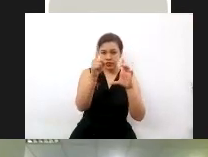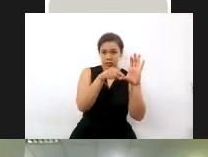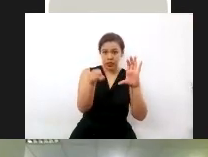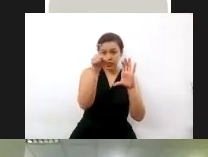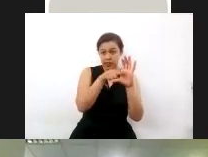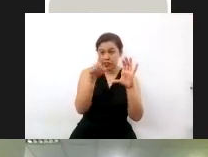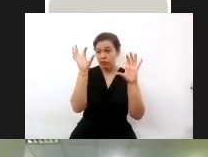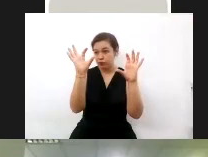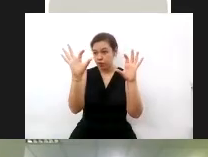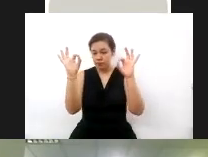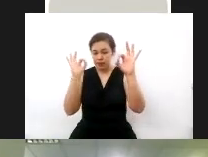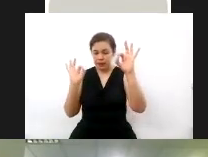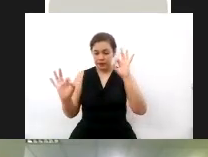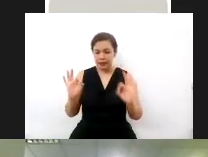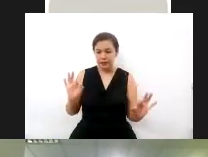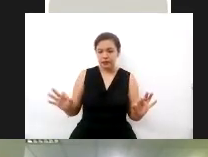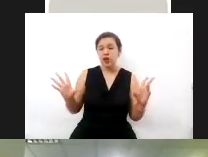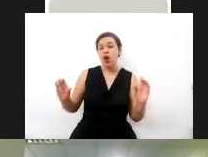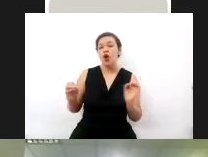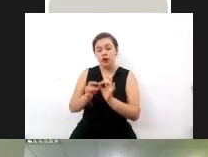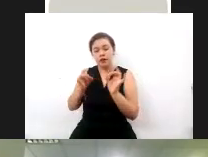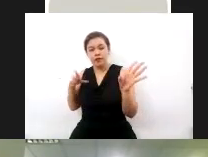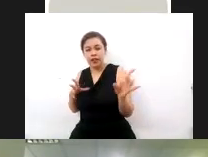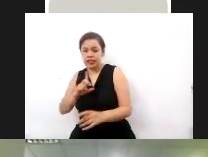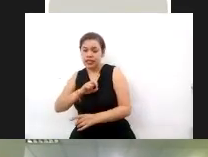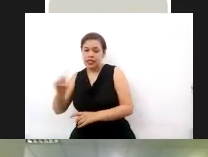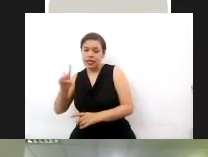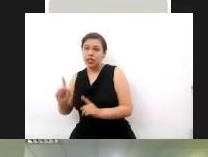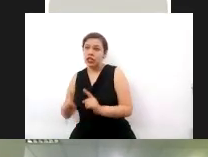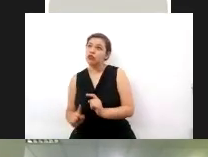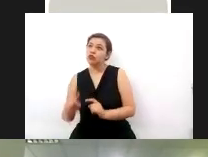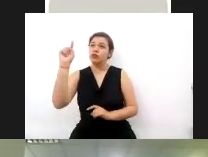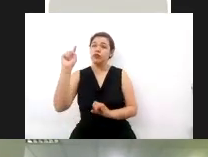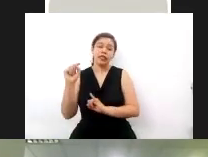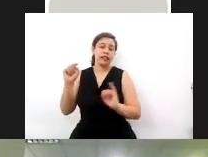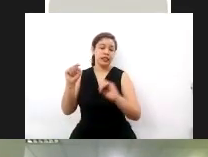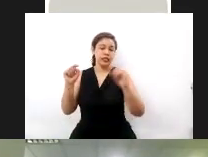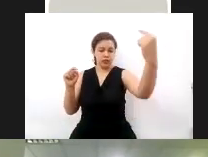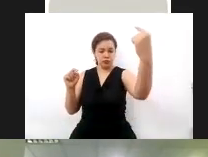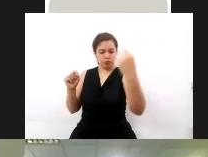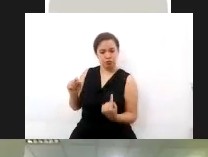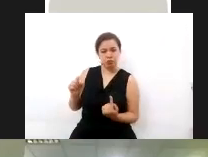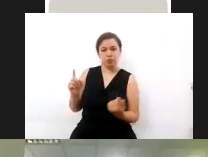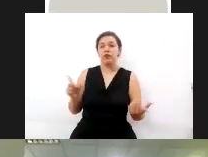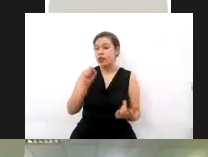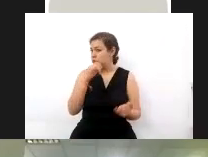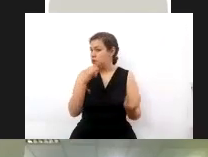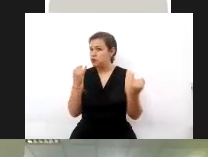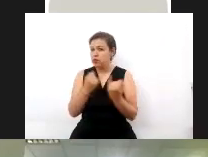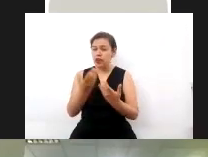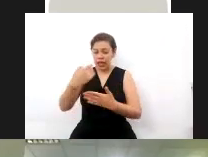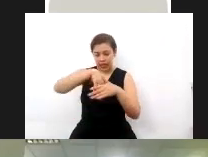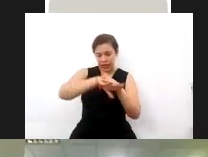poder colocar sus flechas unidireccionales del lado derecho los que suben, del lado izquierdo los que bajan, y asimismo tendrá que ser en las entradas,